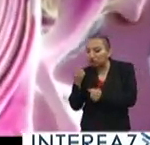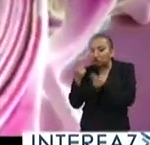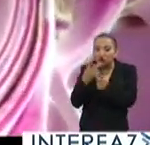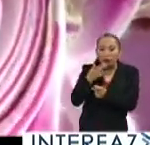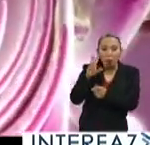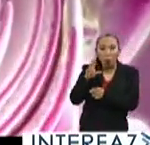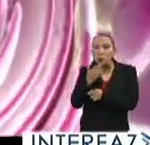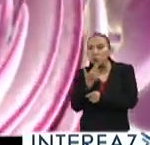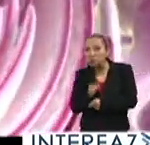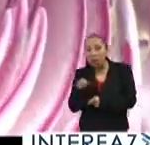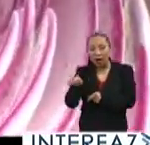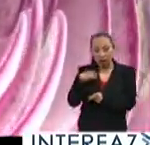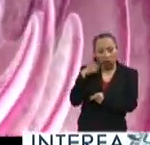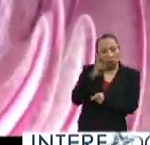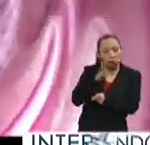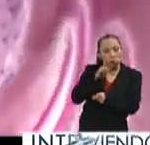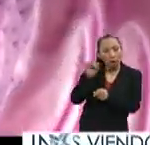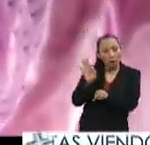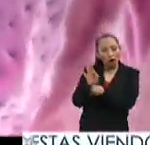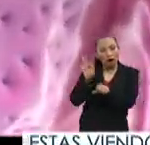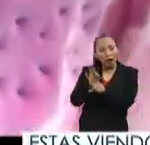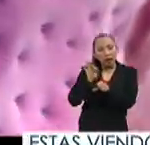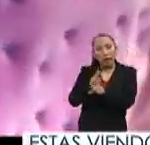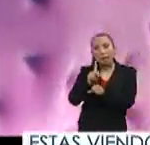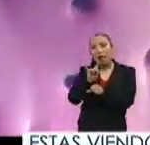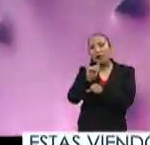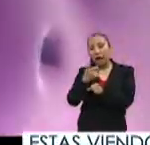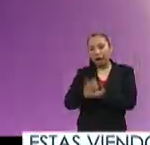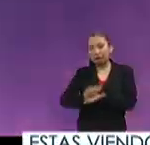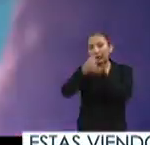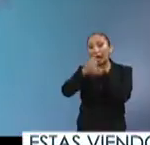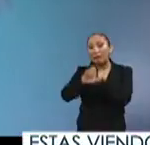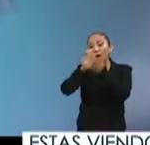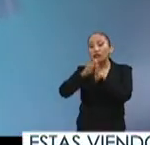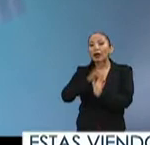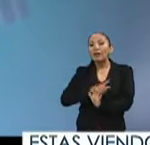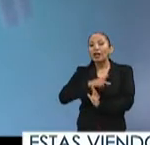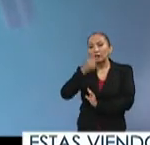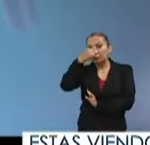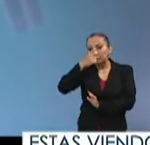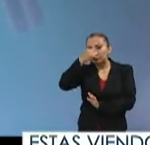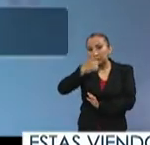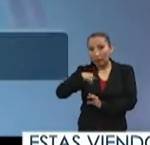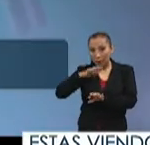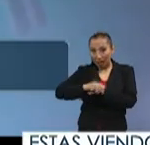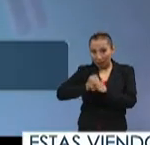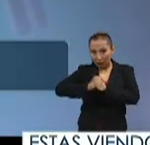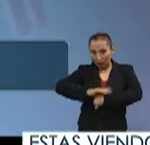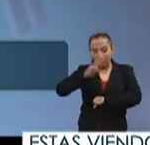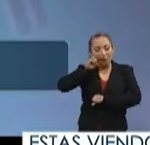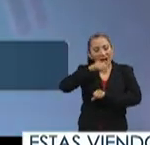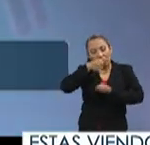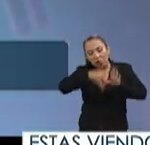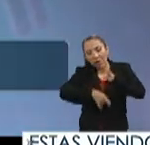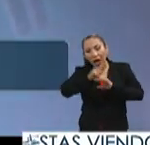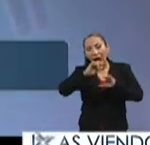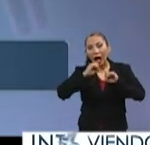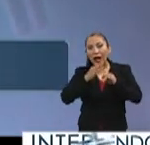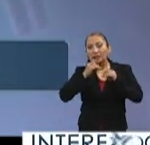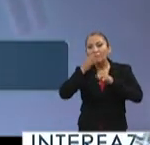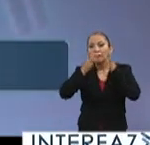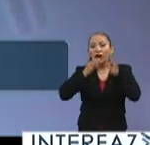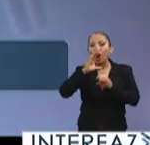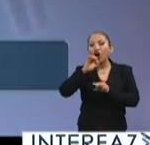algunas. Estos diseños proporcionan protección profiláctica y terapéutica contra el virus de la gripe. Para más información, consulta la agencia